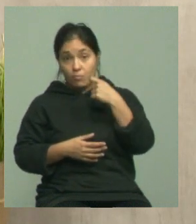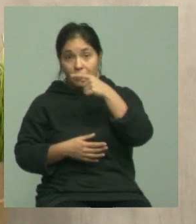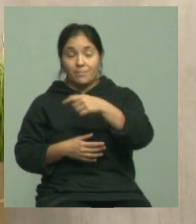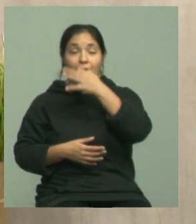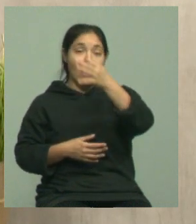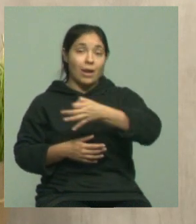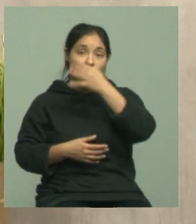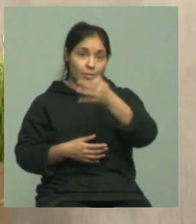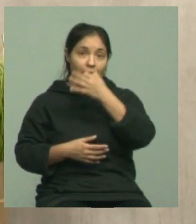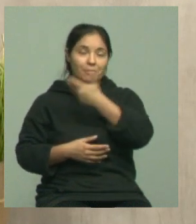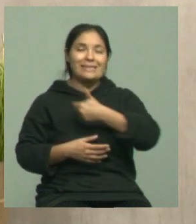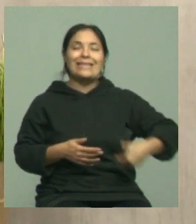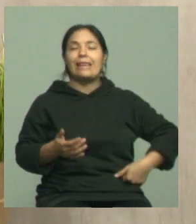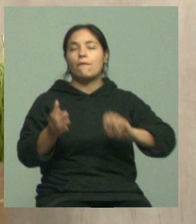director.